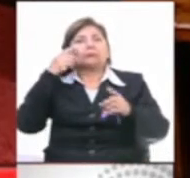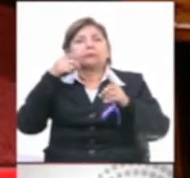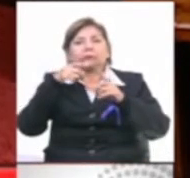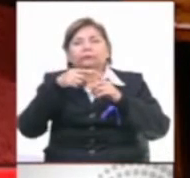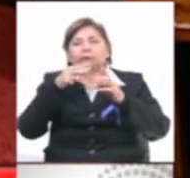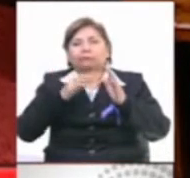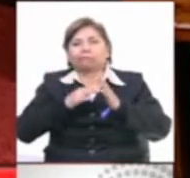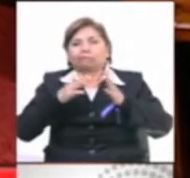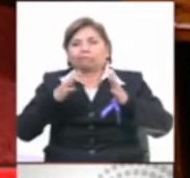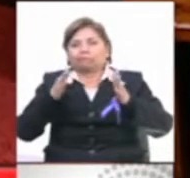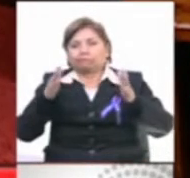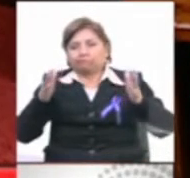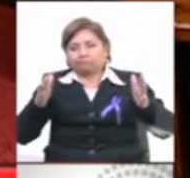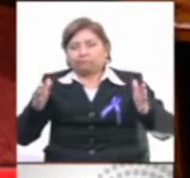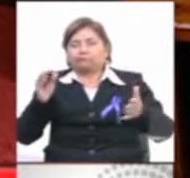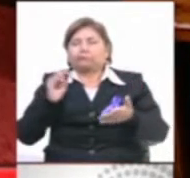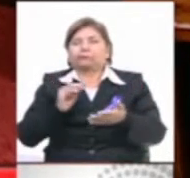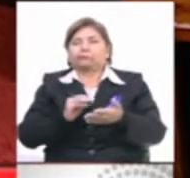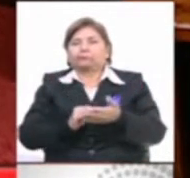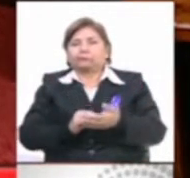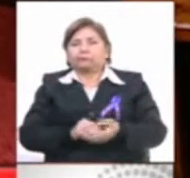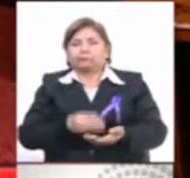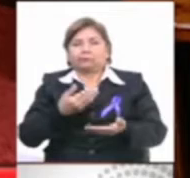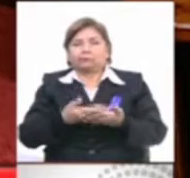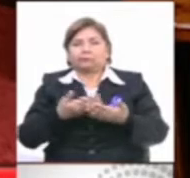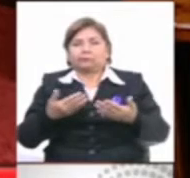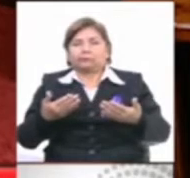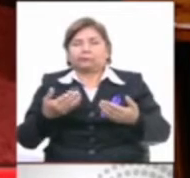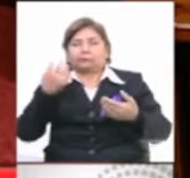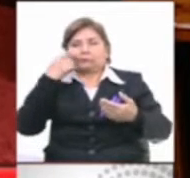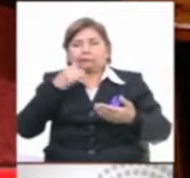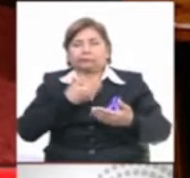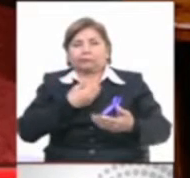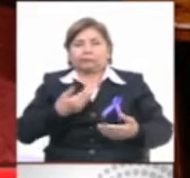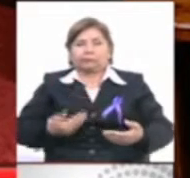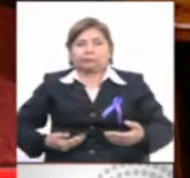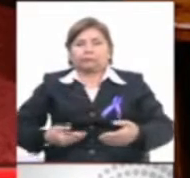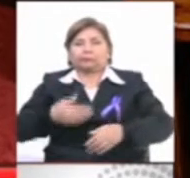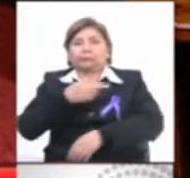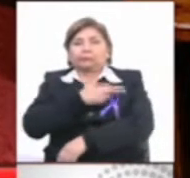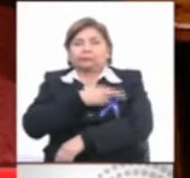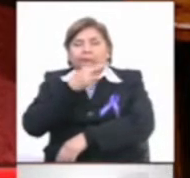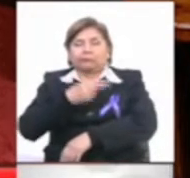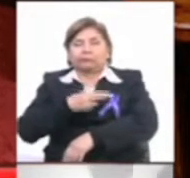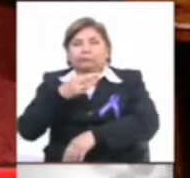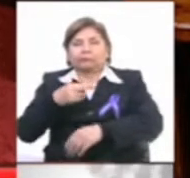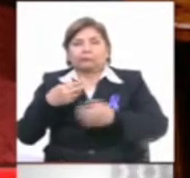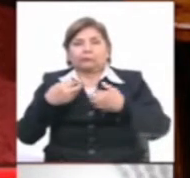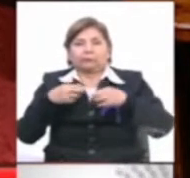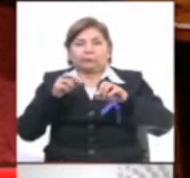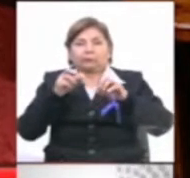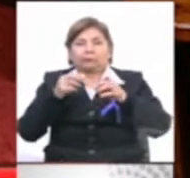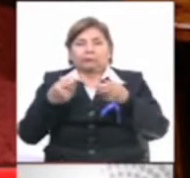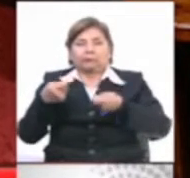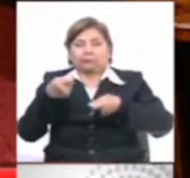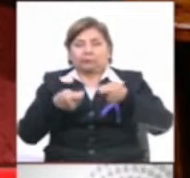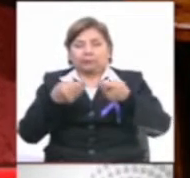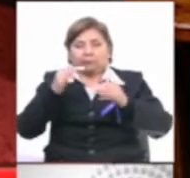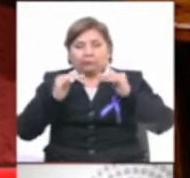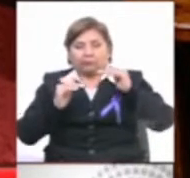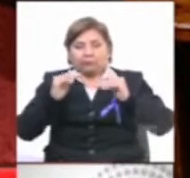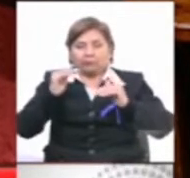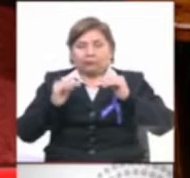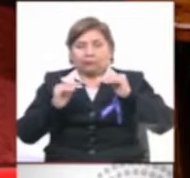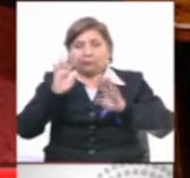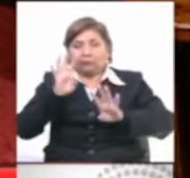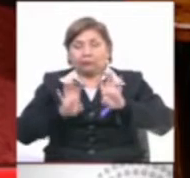permitirá ampliar los recursos determinados para los gobiernos regionales y les permitirá tener saldos de balance